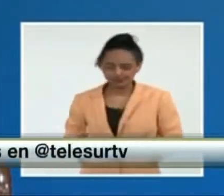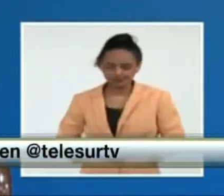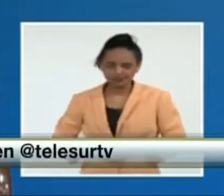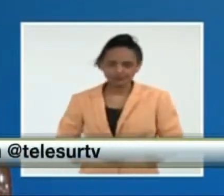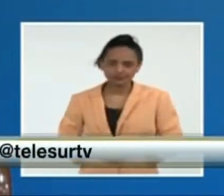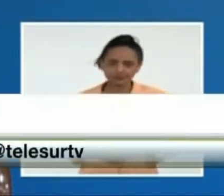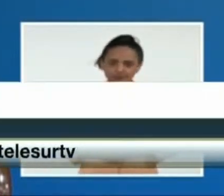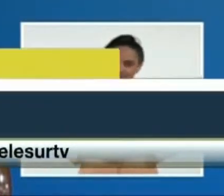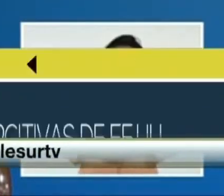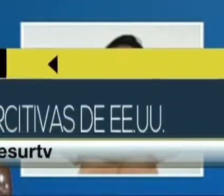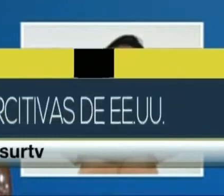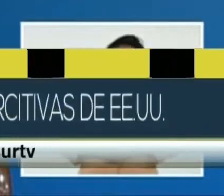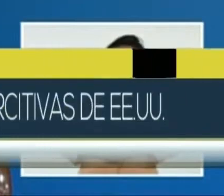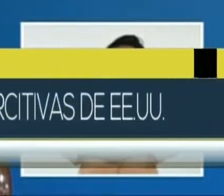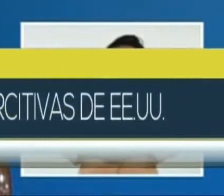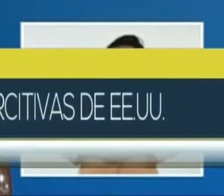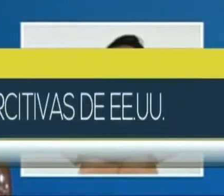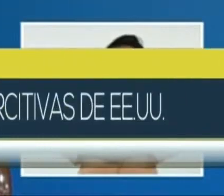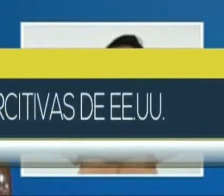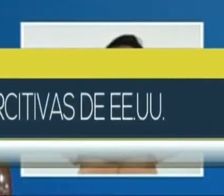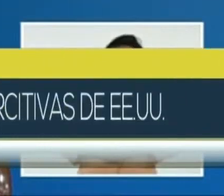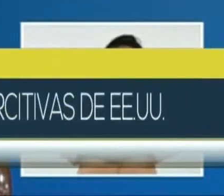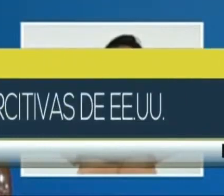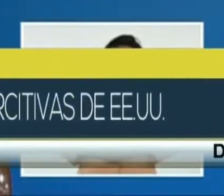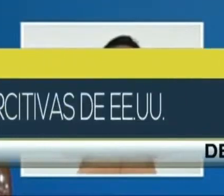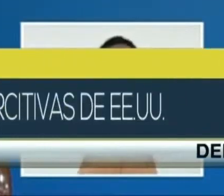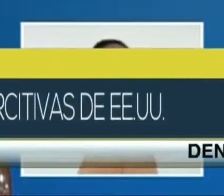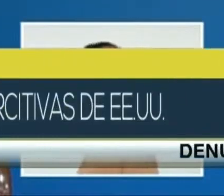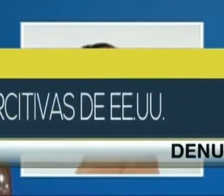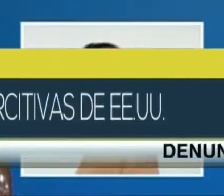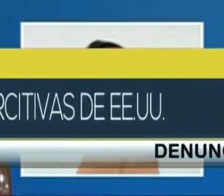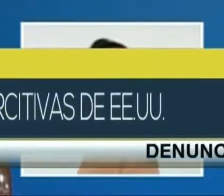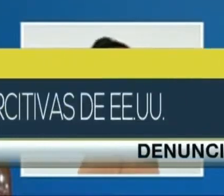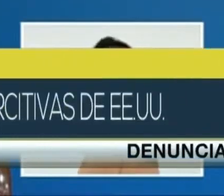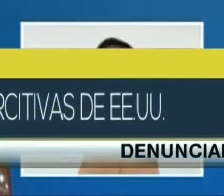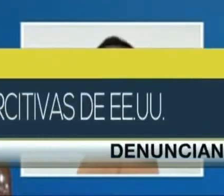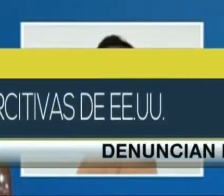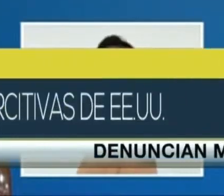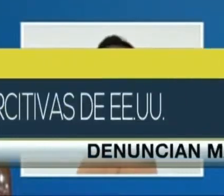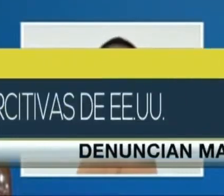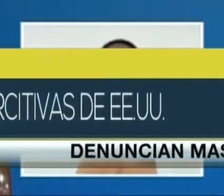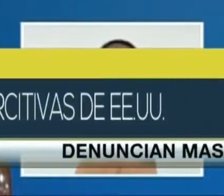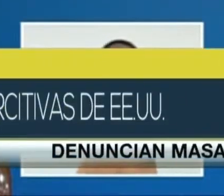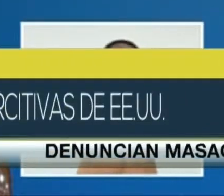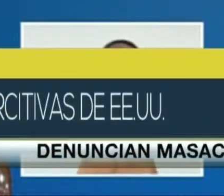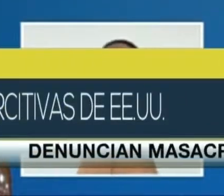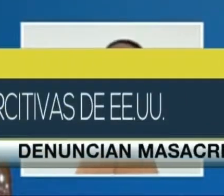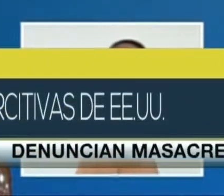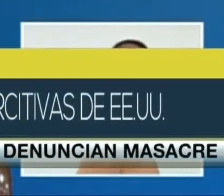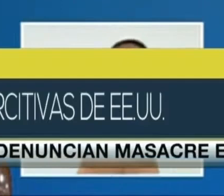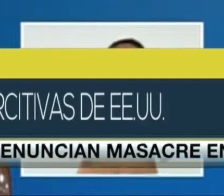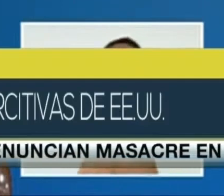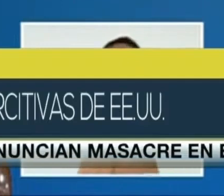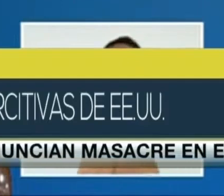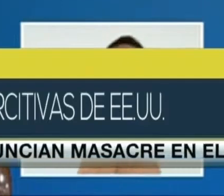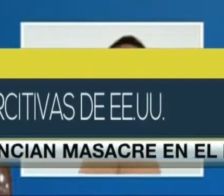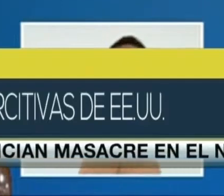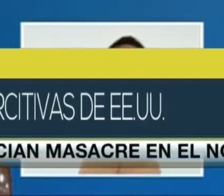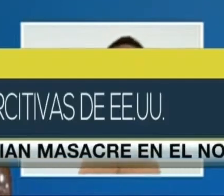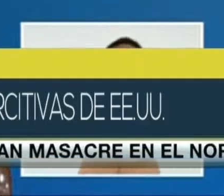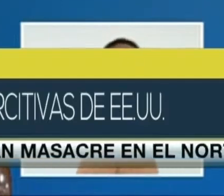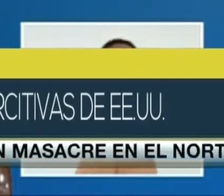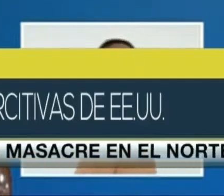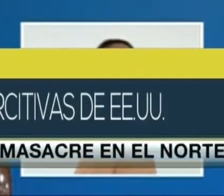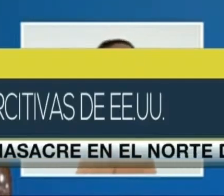gracias a estos hechos, el presidente de los Estados Unidos ha cambiado de